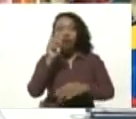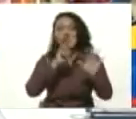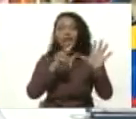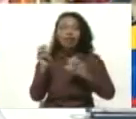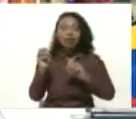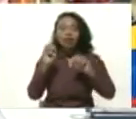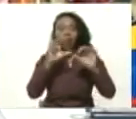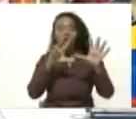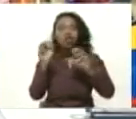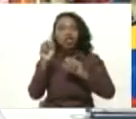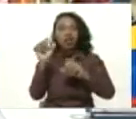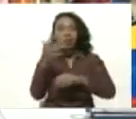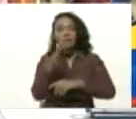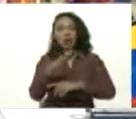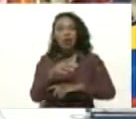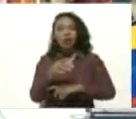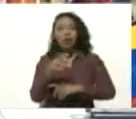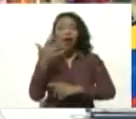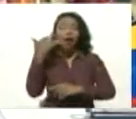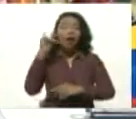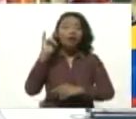80.